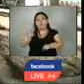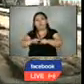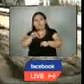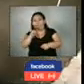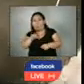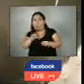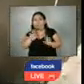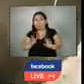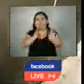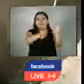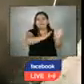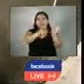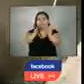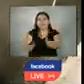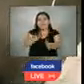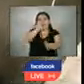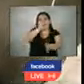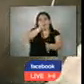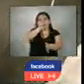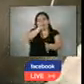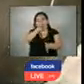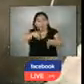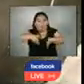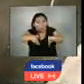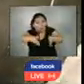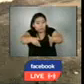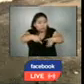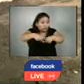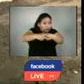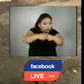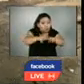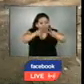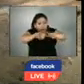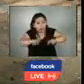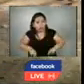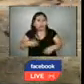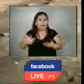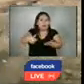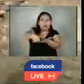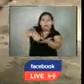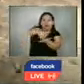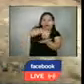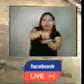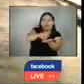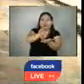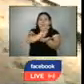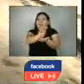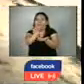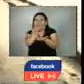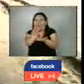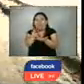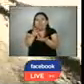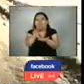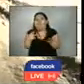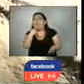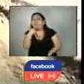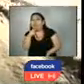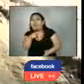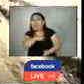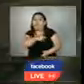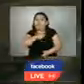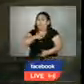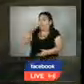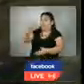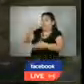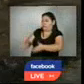primera fase del Plan Nacional de Bacheo, en el que se intervendrán 22 municipios del país. Los trabajos estarán a cargo de la